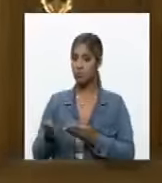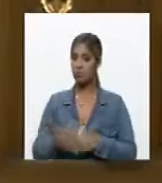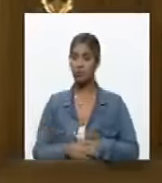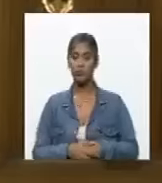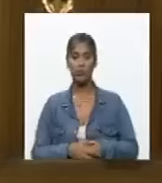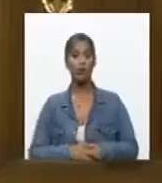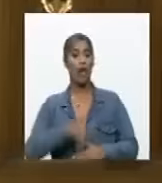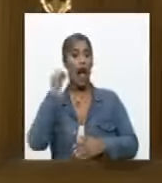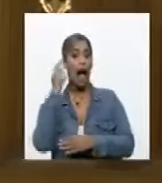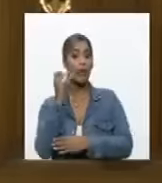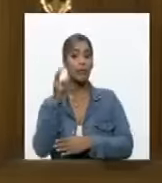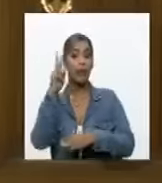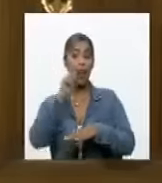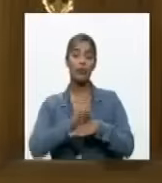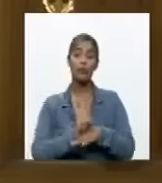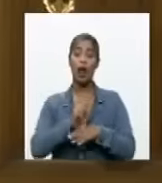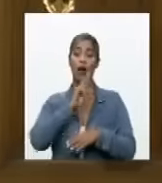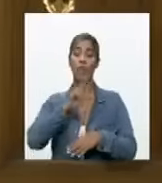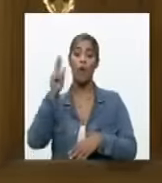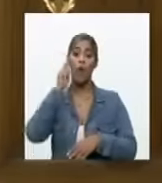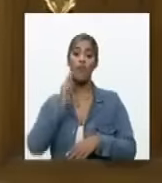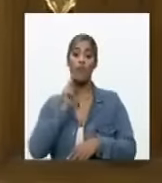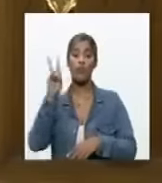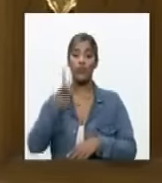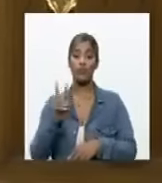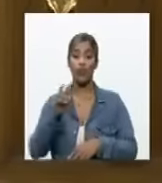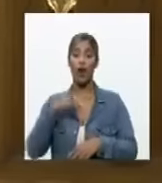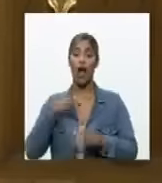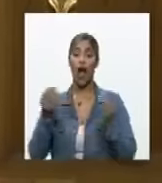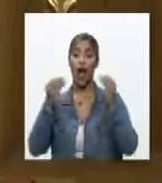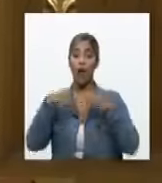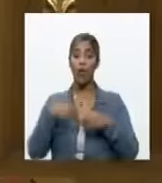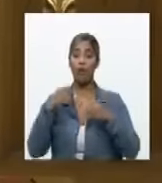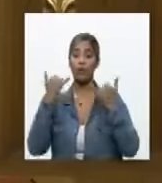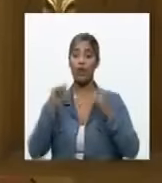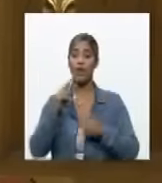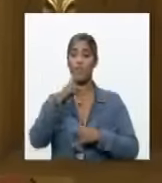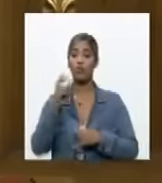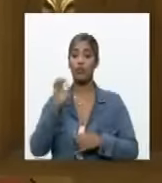Asamblea Nacional de la República Bolivariana de Venezuela, acuerdo con motivo de conmemorarse